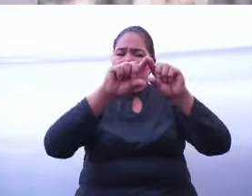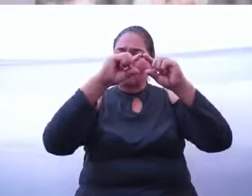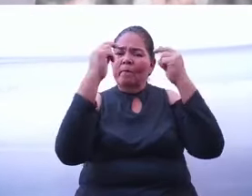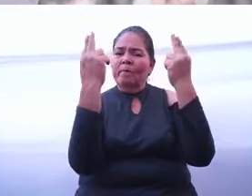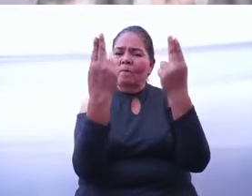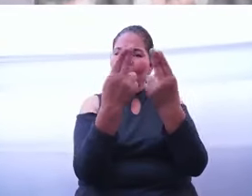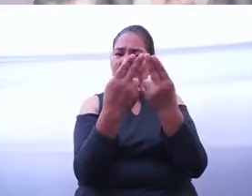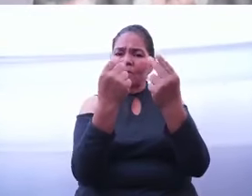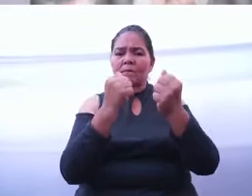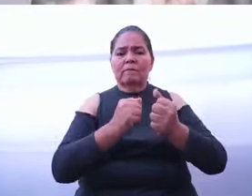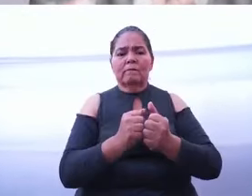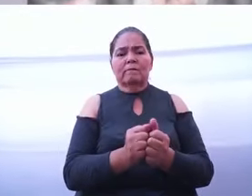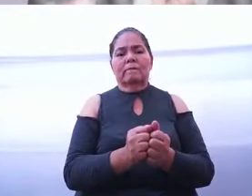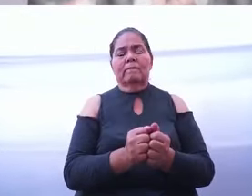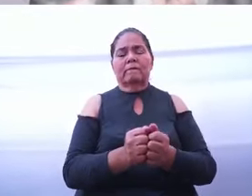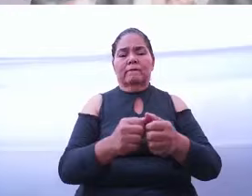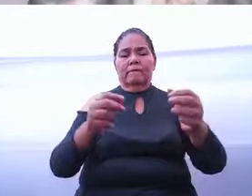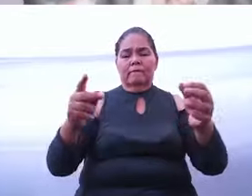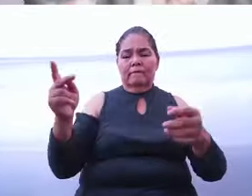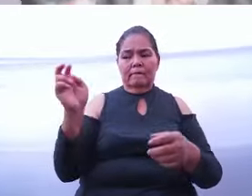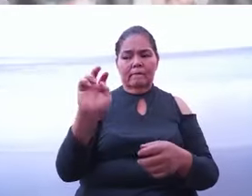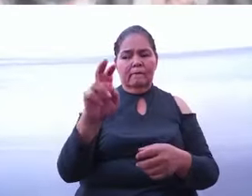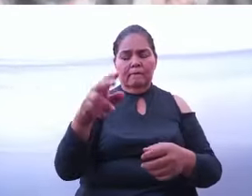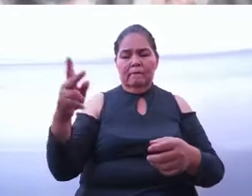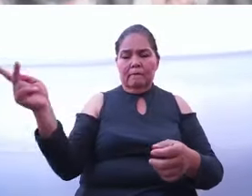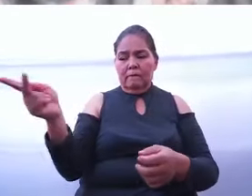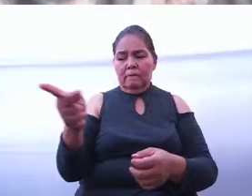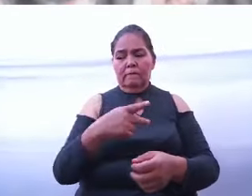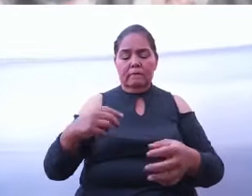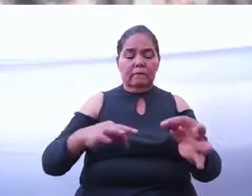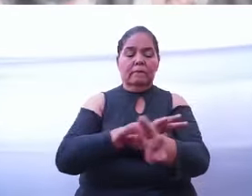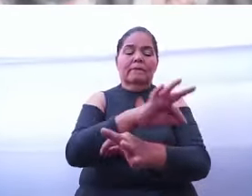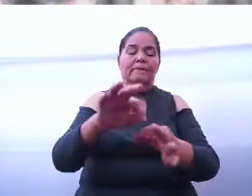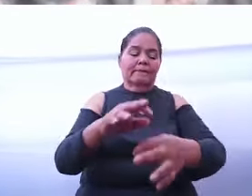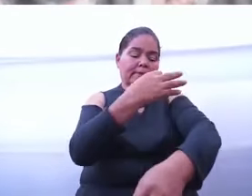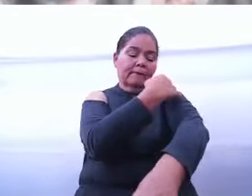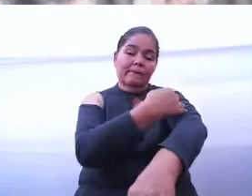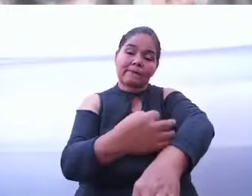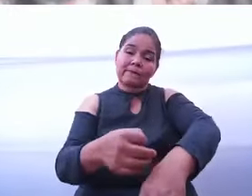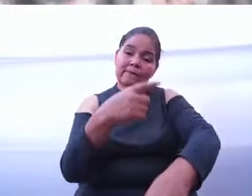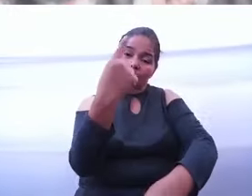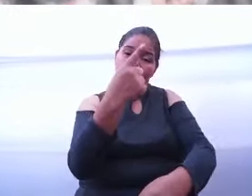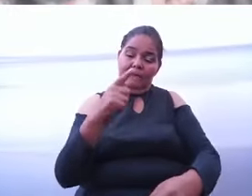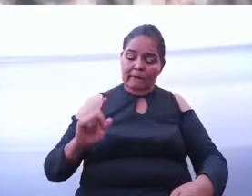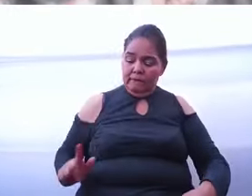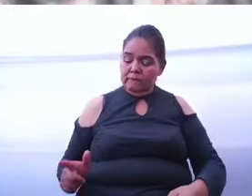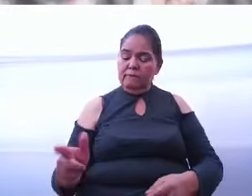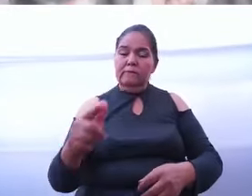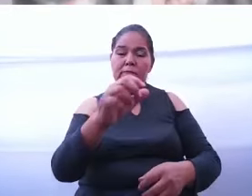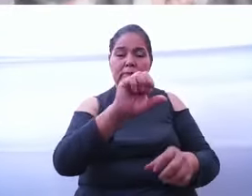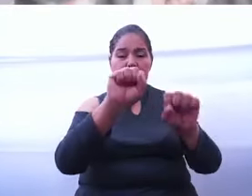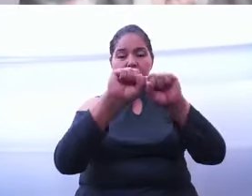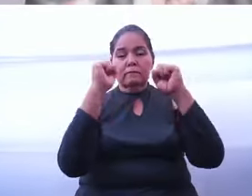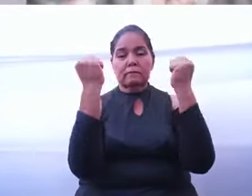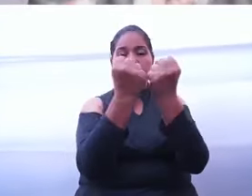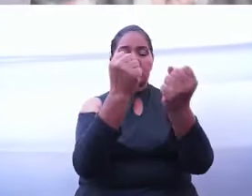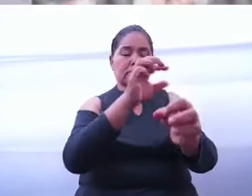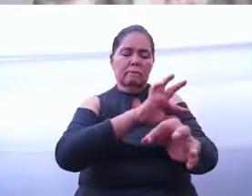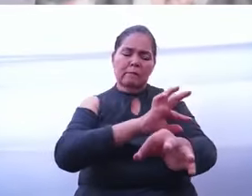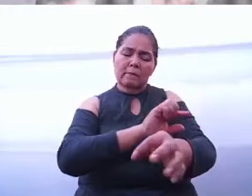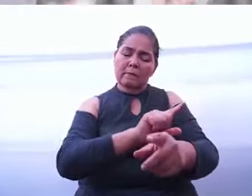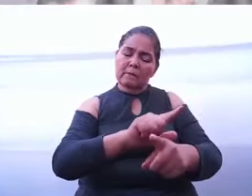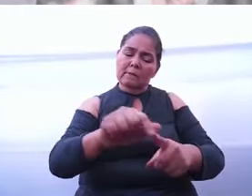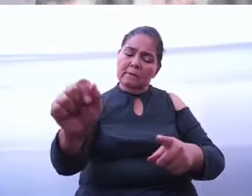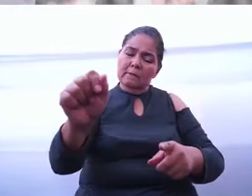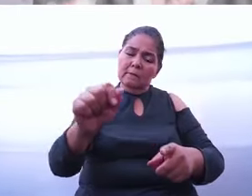nos pide la gente y sus familias, que seamos un estado, un Guanajuato seguro, que podamos salir a las calles,